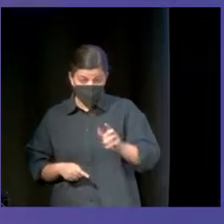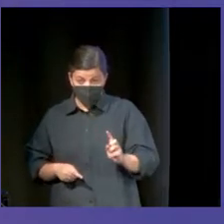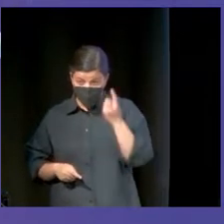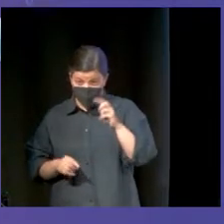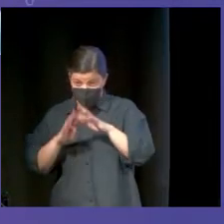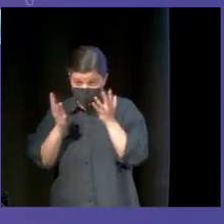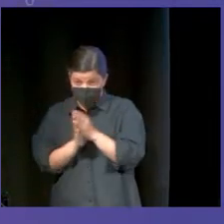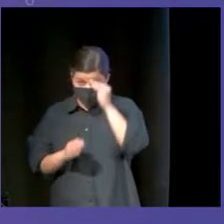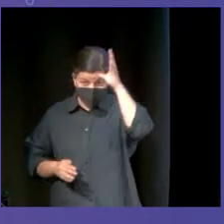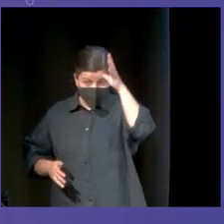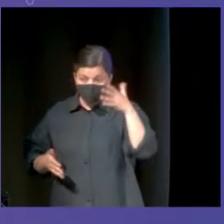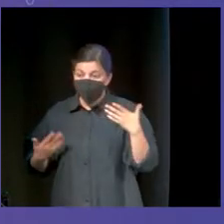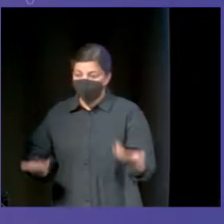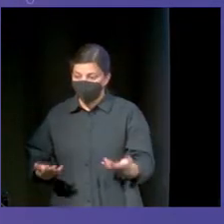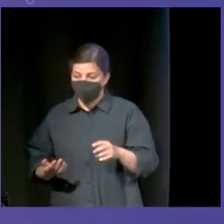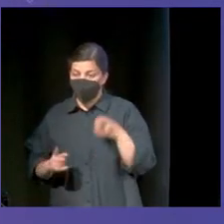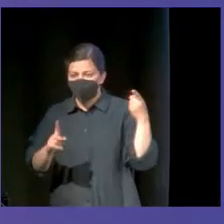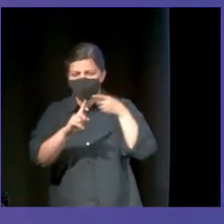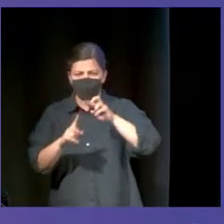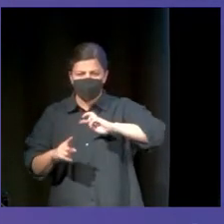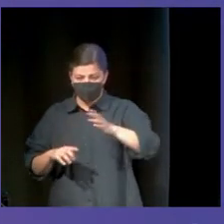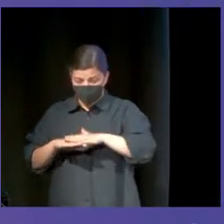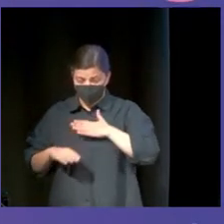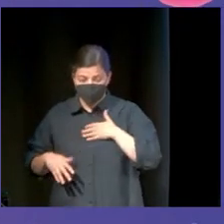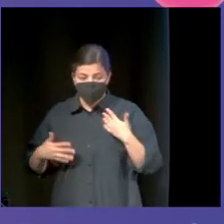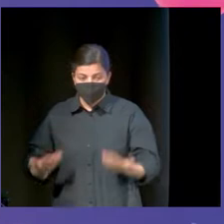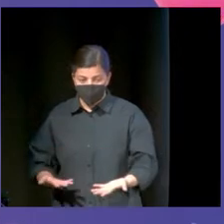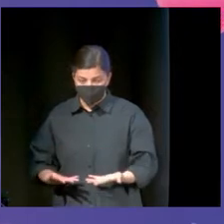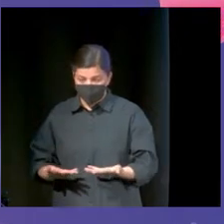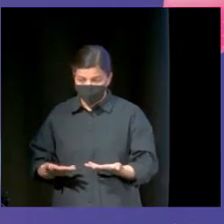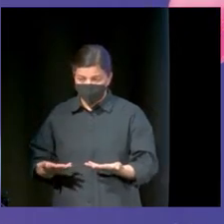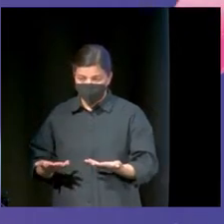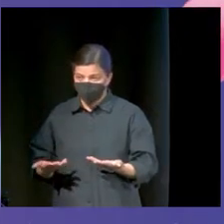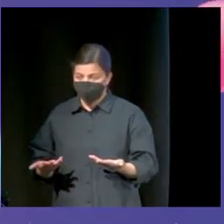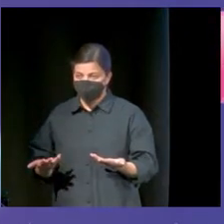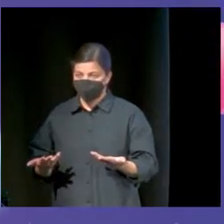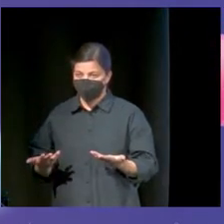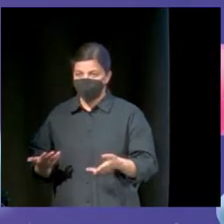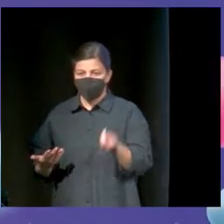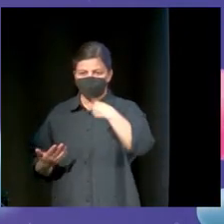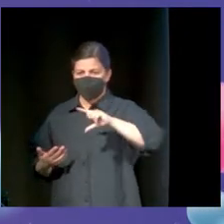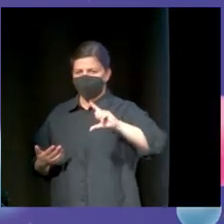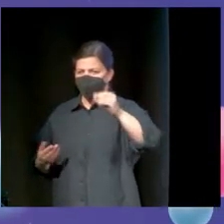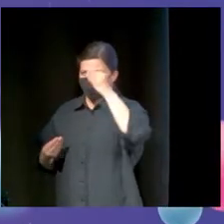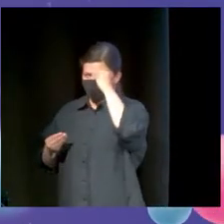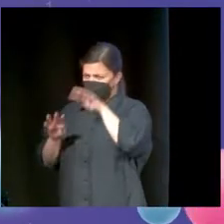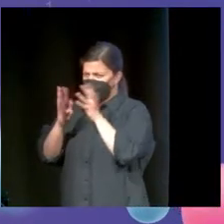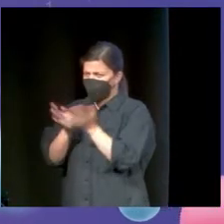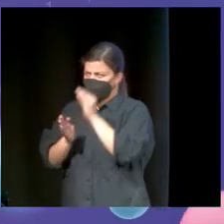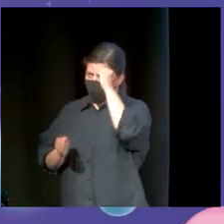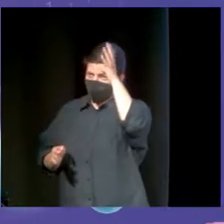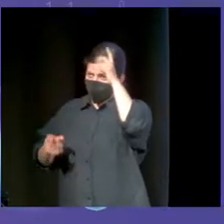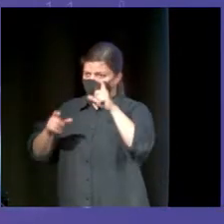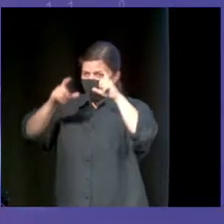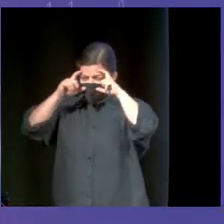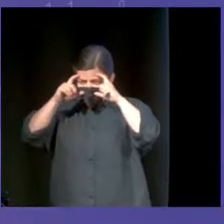verso otro de los objetivos importantes para mí es que no nos hagáis de aquí pensando que metales o sol es ponerme unas